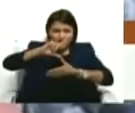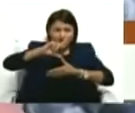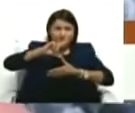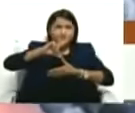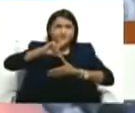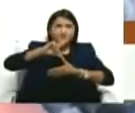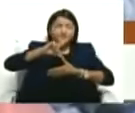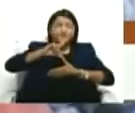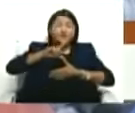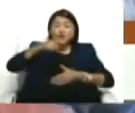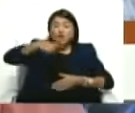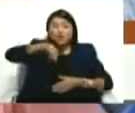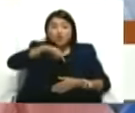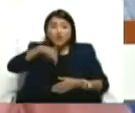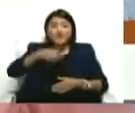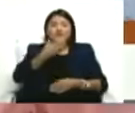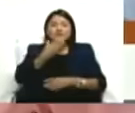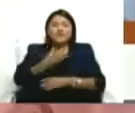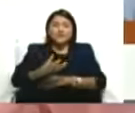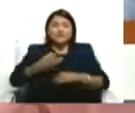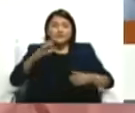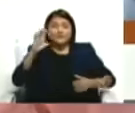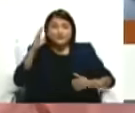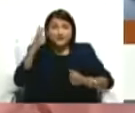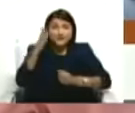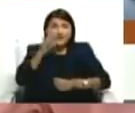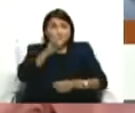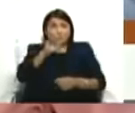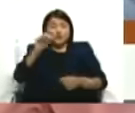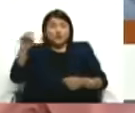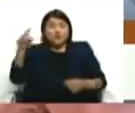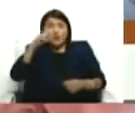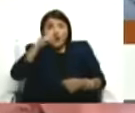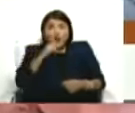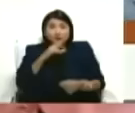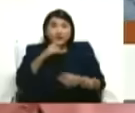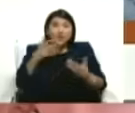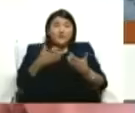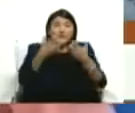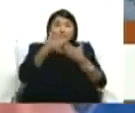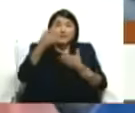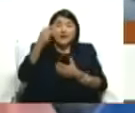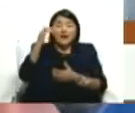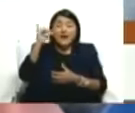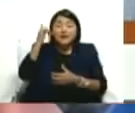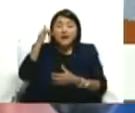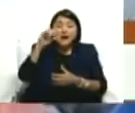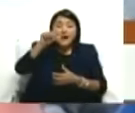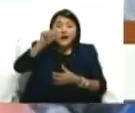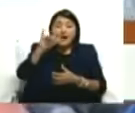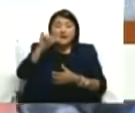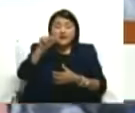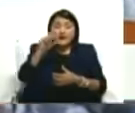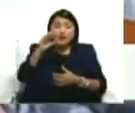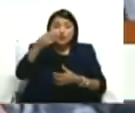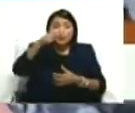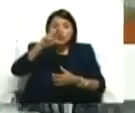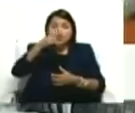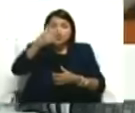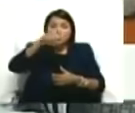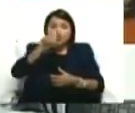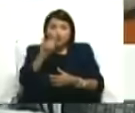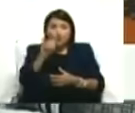Este diciembre estaremos celebrando y conmemorando el bicentenario de Ayacucho. Honor y gloria al gran mariscal de